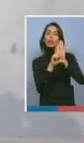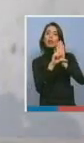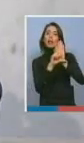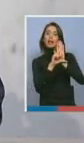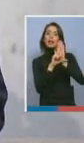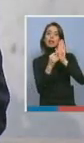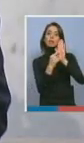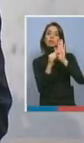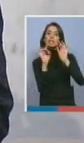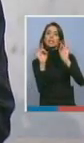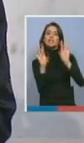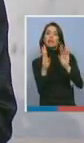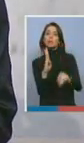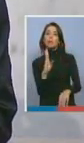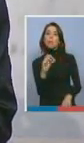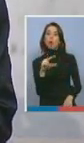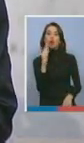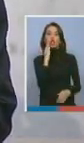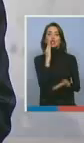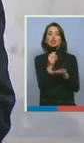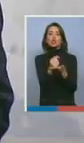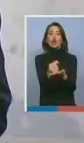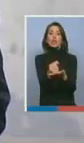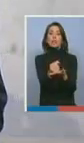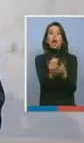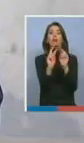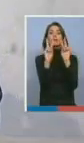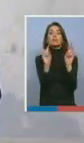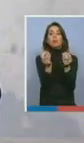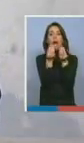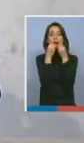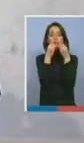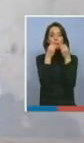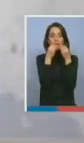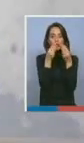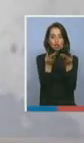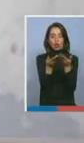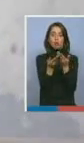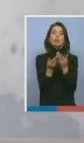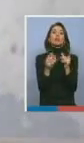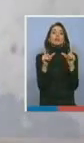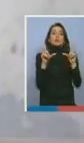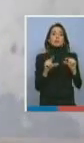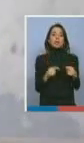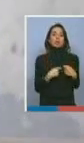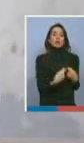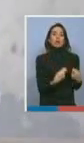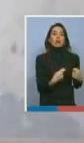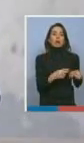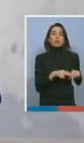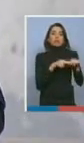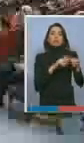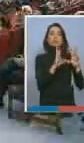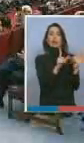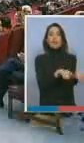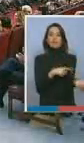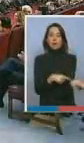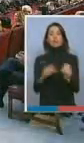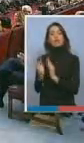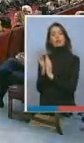que establece un bono solidario de alimentos para aliviar el presupuesto familiar.